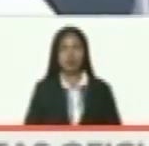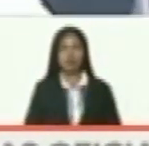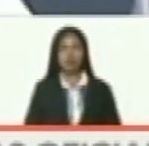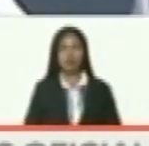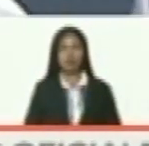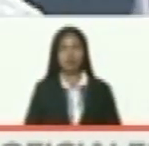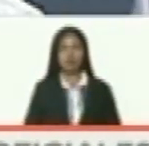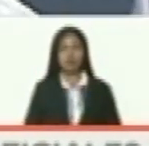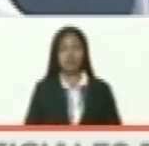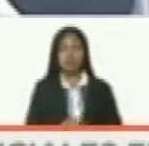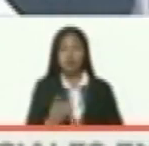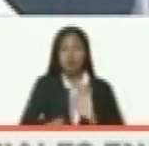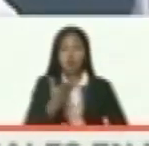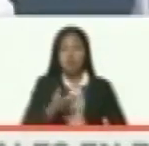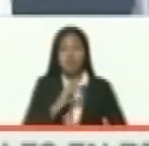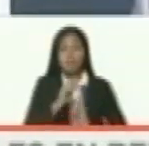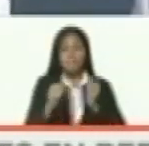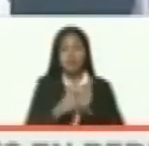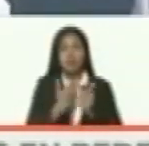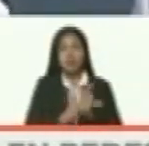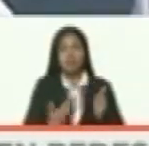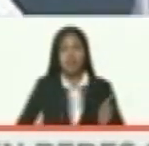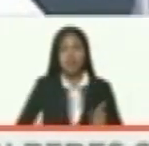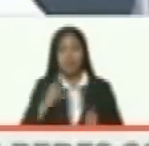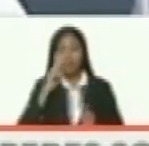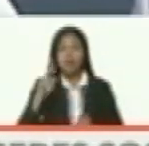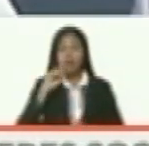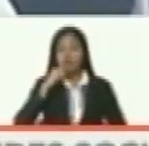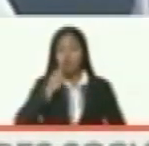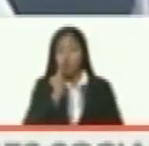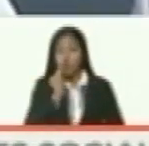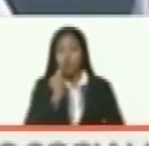importante. Compañera vicepresidenta ejecutiva que me escucha en Moscú,